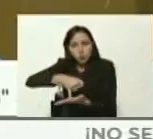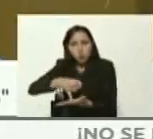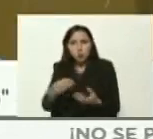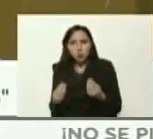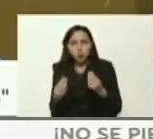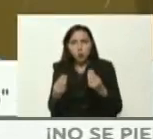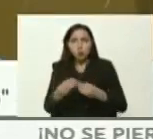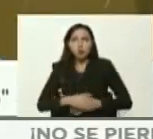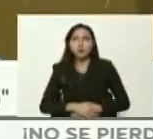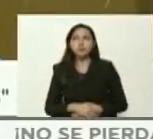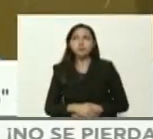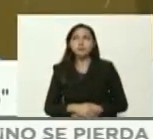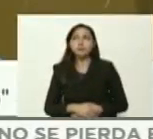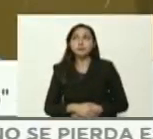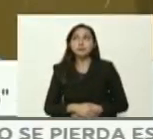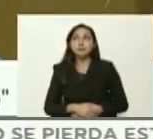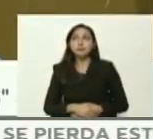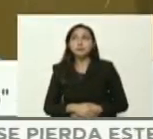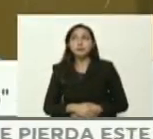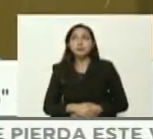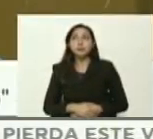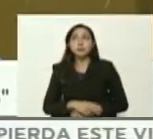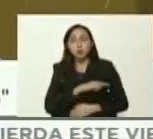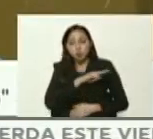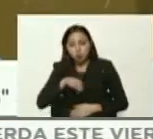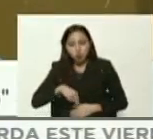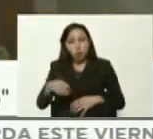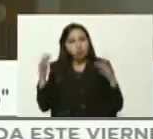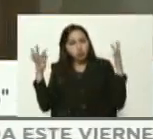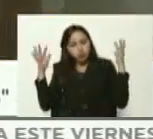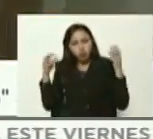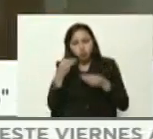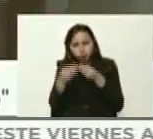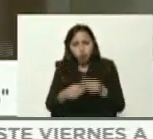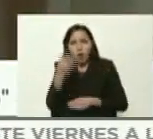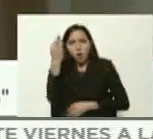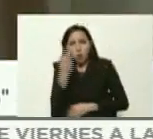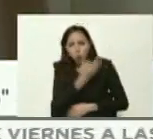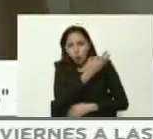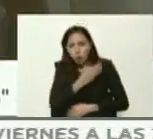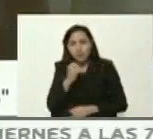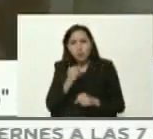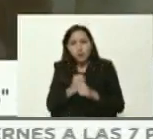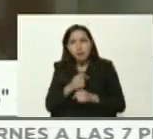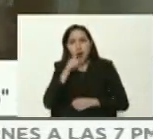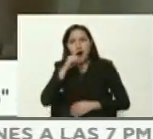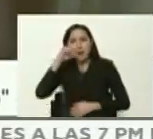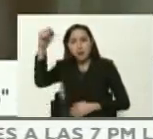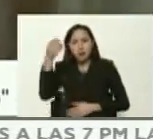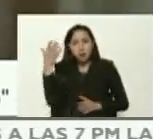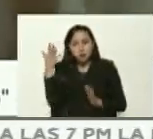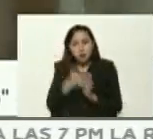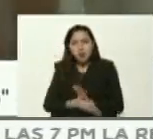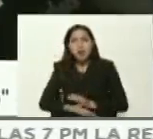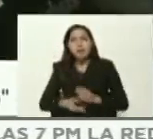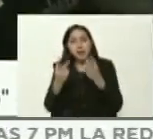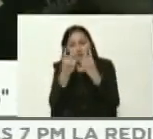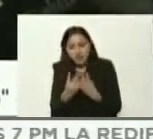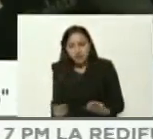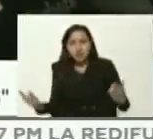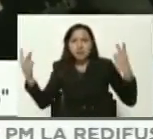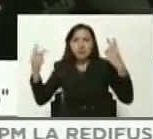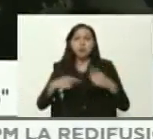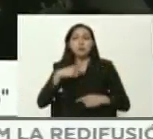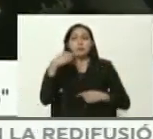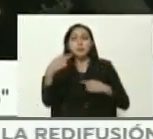vulnerabilidad. Y ellas, desde aquí un fuerte aplauso para usted por el compromiso, por la dedicación, por el empeño y por las victorias que día a